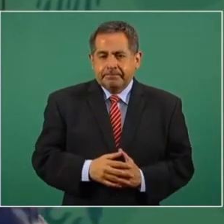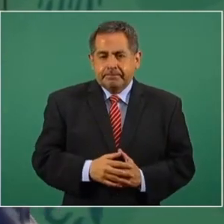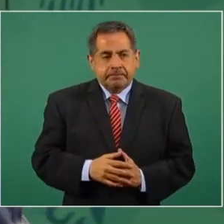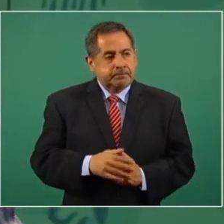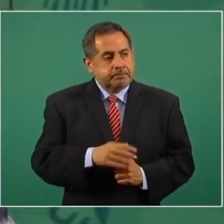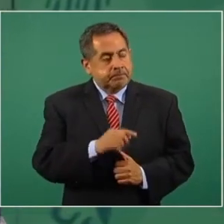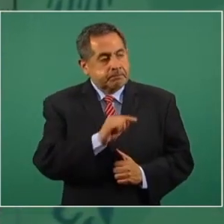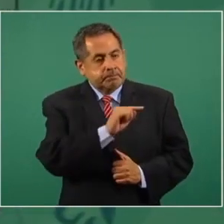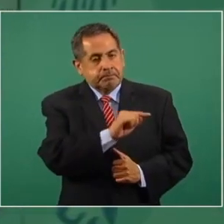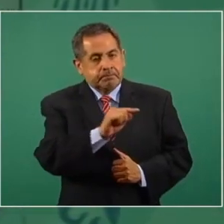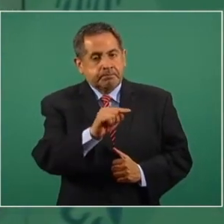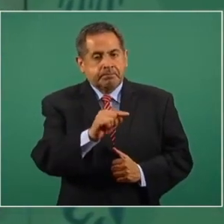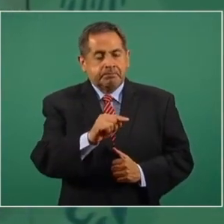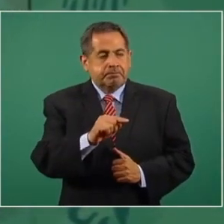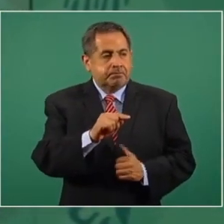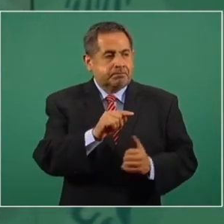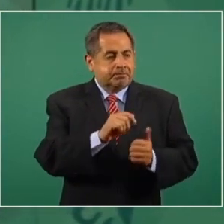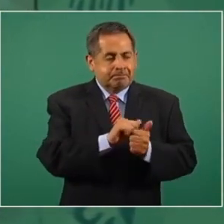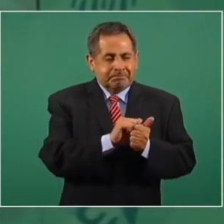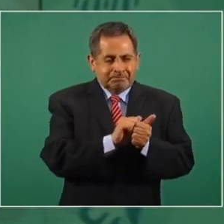padecer de daños